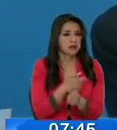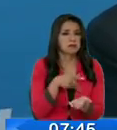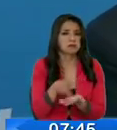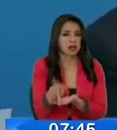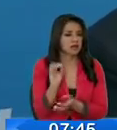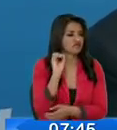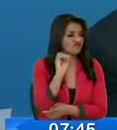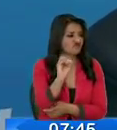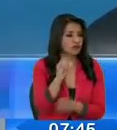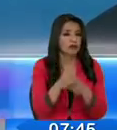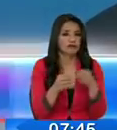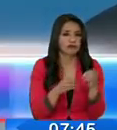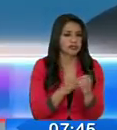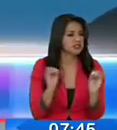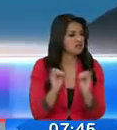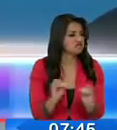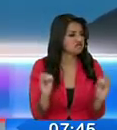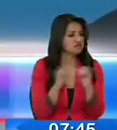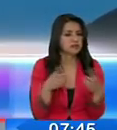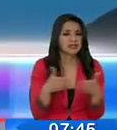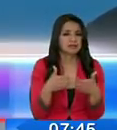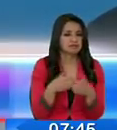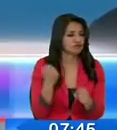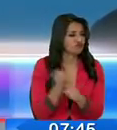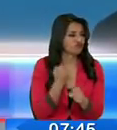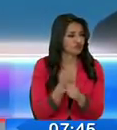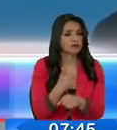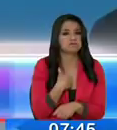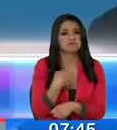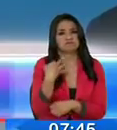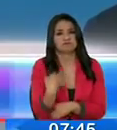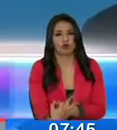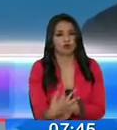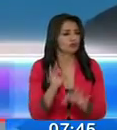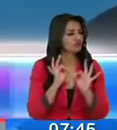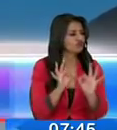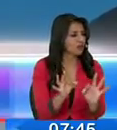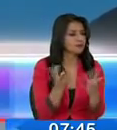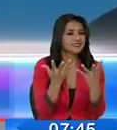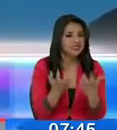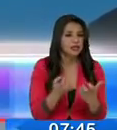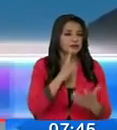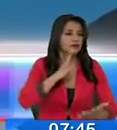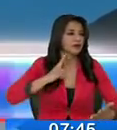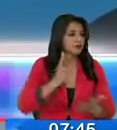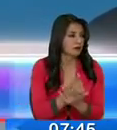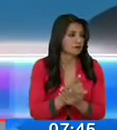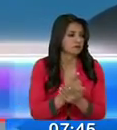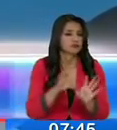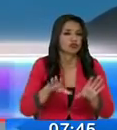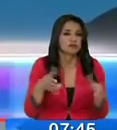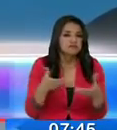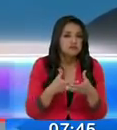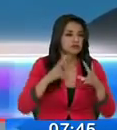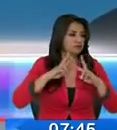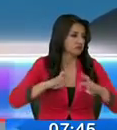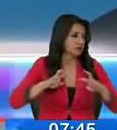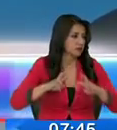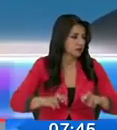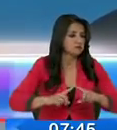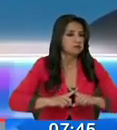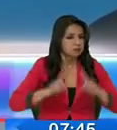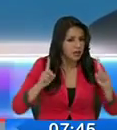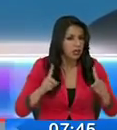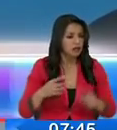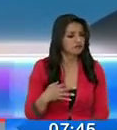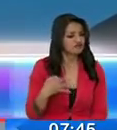sin oficinas, sin equipo de trabajo, sino con la voluntad férrea de quienes constituimos la comisión. Sin embargo, nos